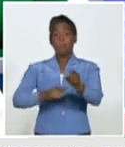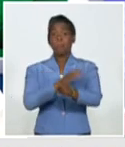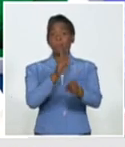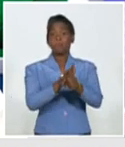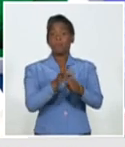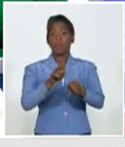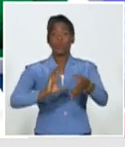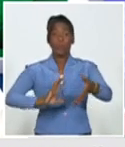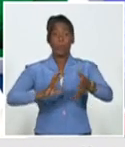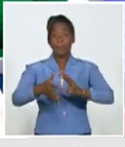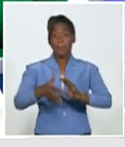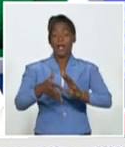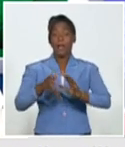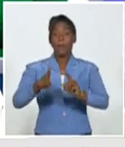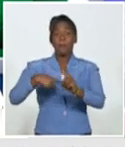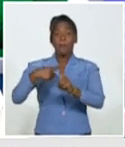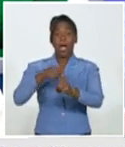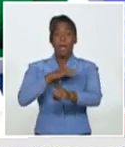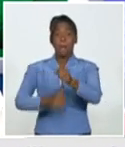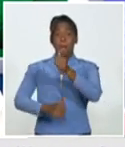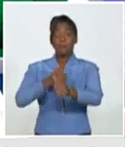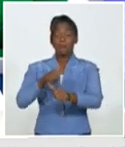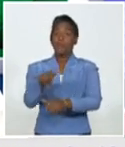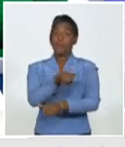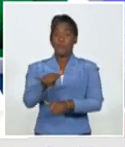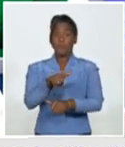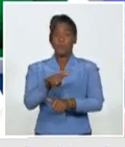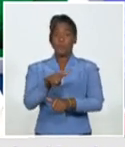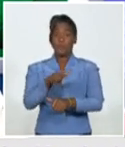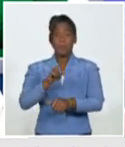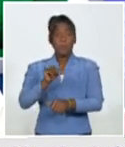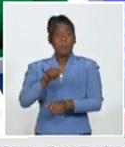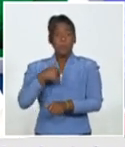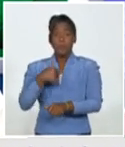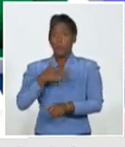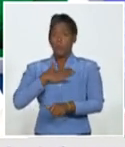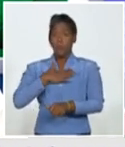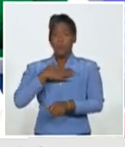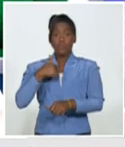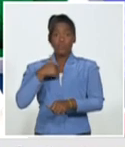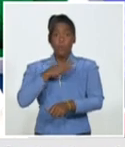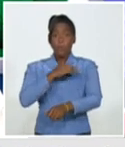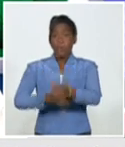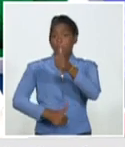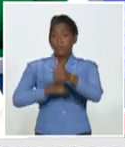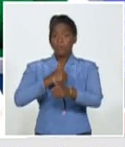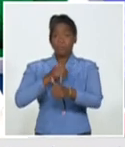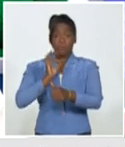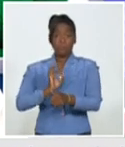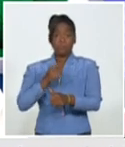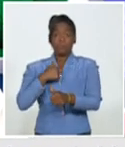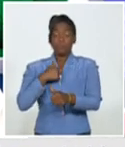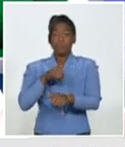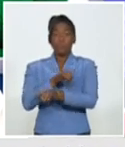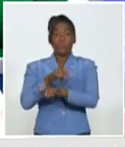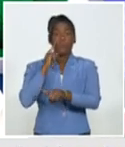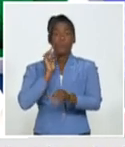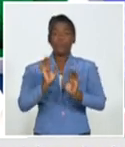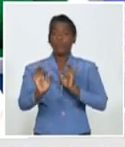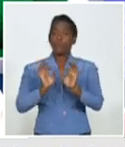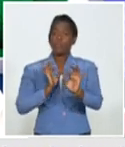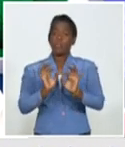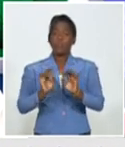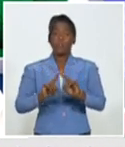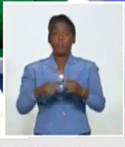personas que padecemos, yo me incluyo, yo soy un hipertenso, que padecemos de alguna de estas